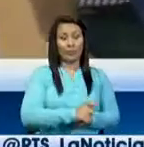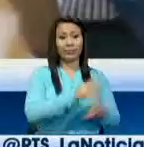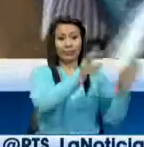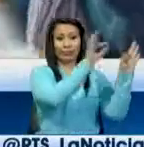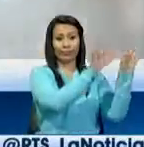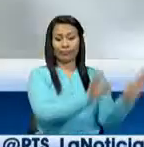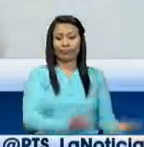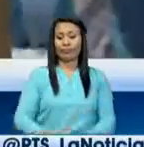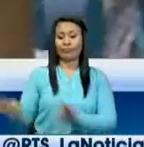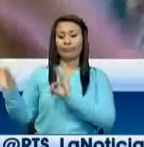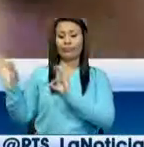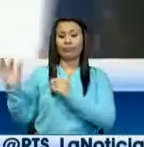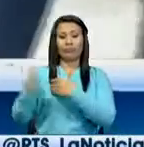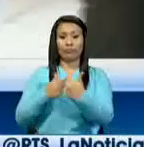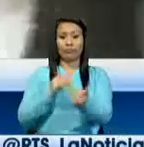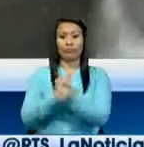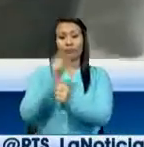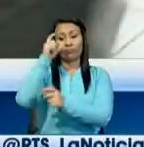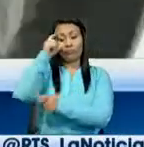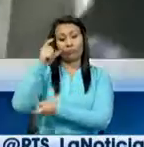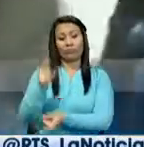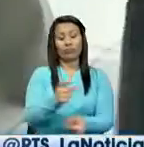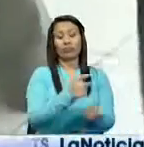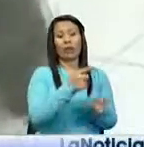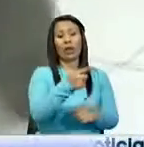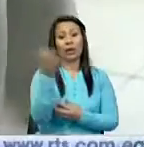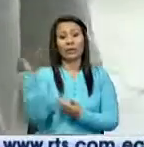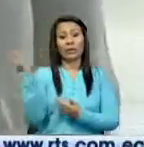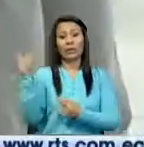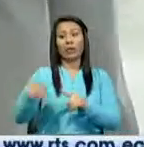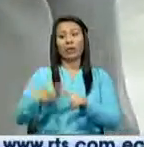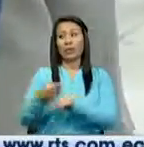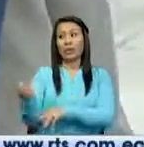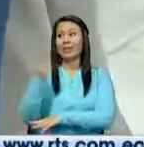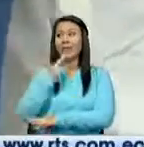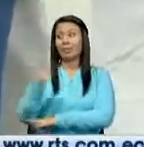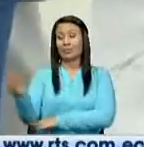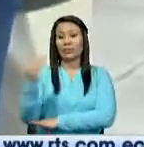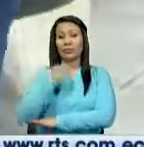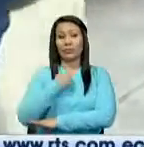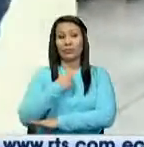a órdenes del fiscal de turno y a la espera de la respectiva